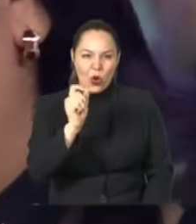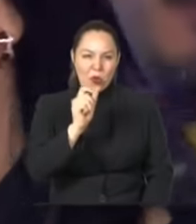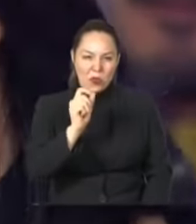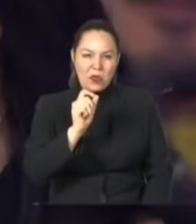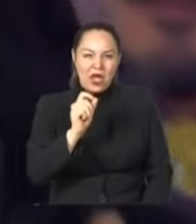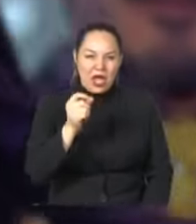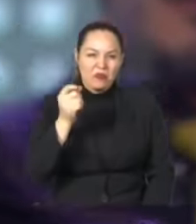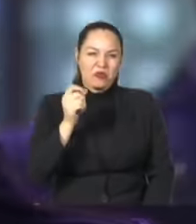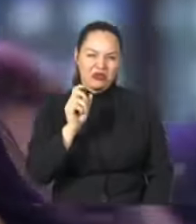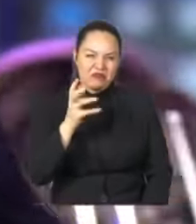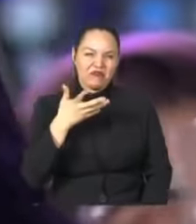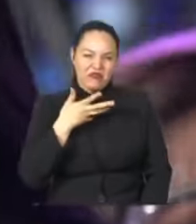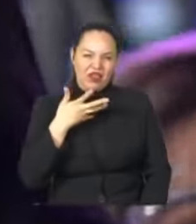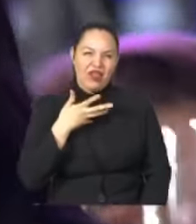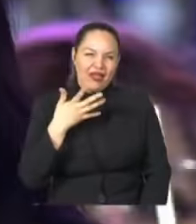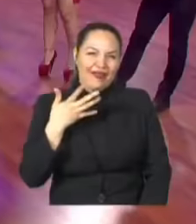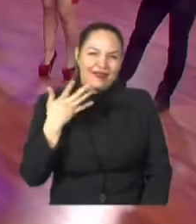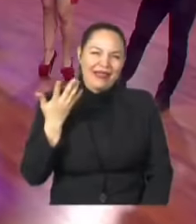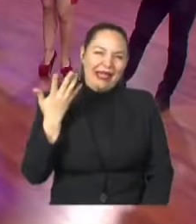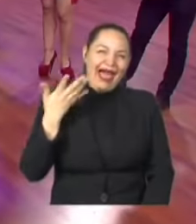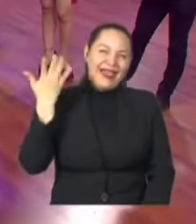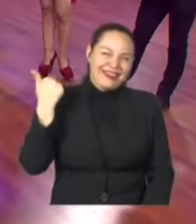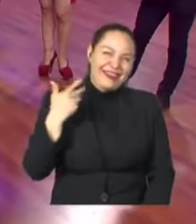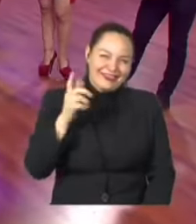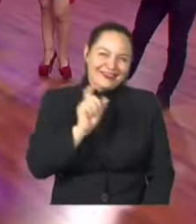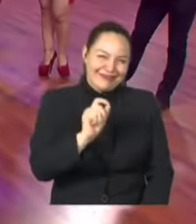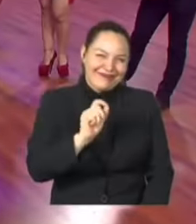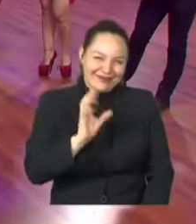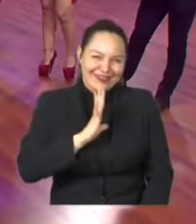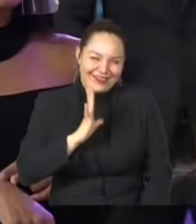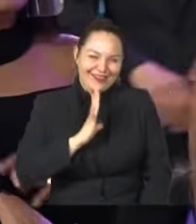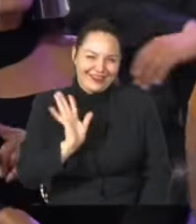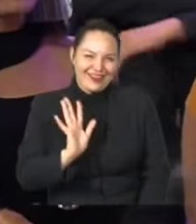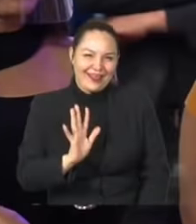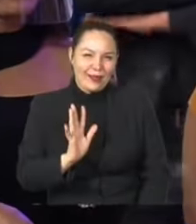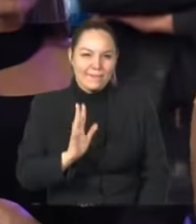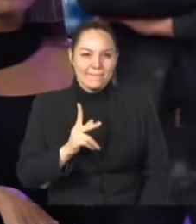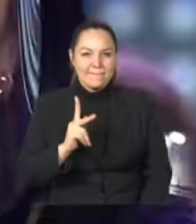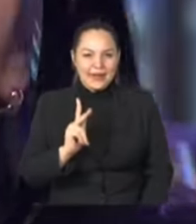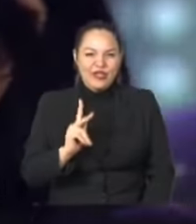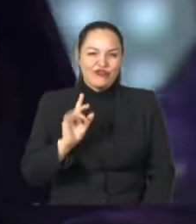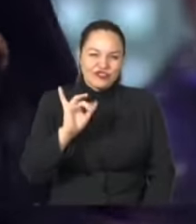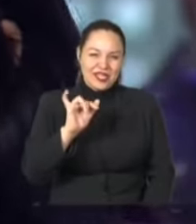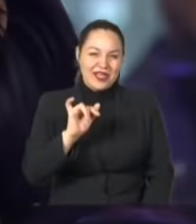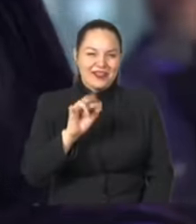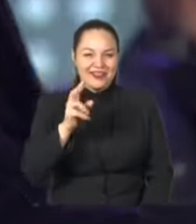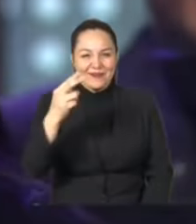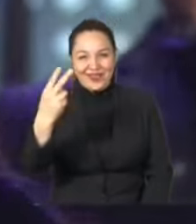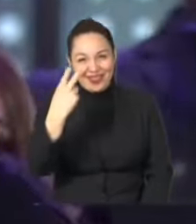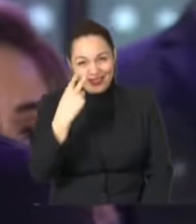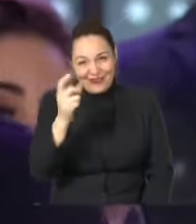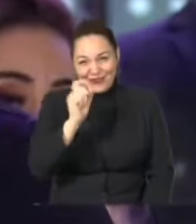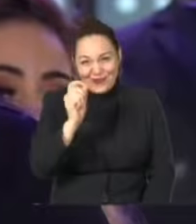hace que tenía. Lo decía en la pauta, señor Chavana. ¿Y su pareja? Que ya no. Si me estás viendo, perdóname.